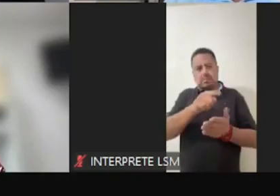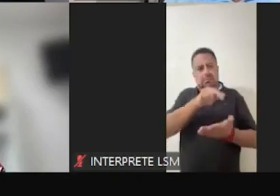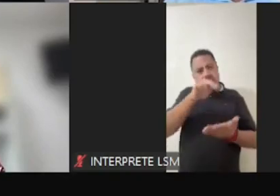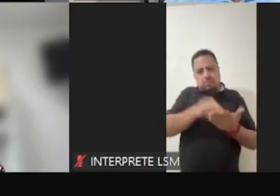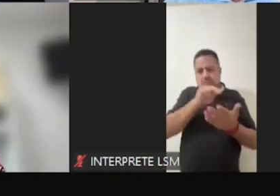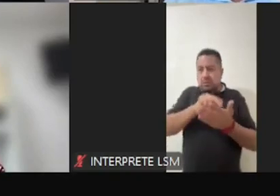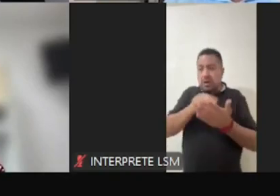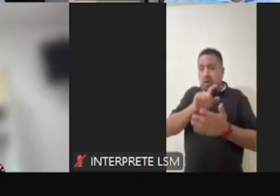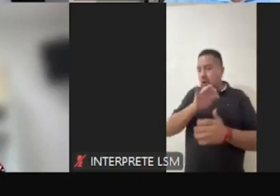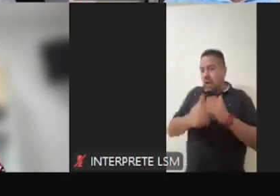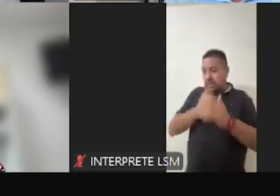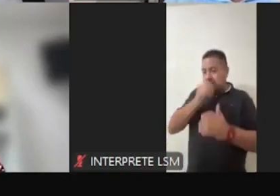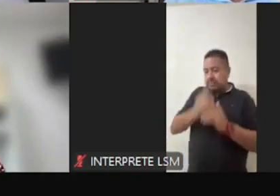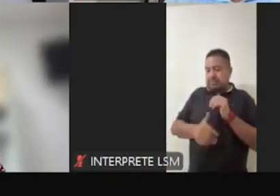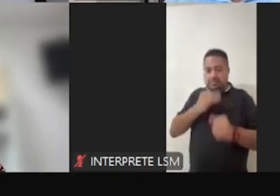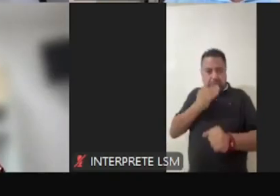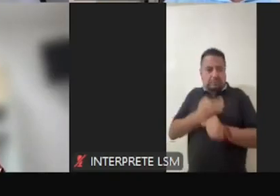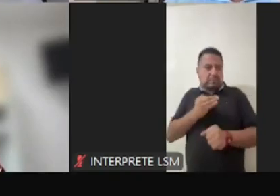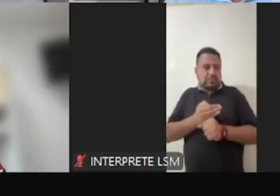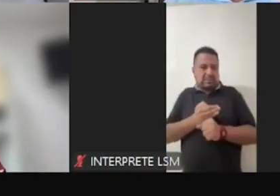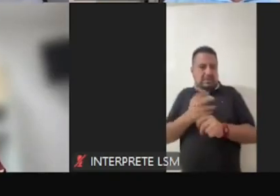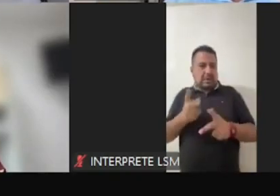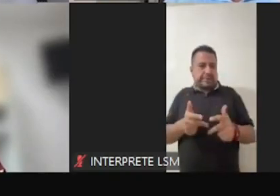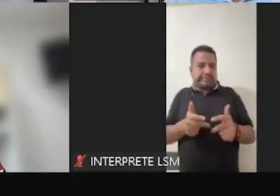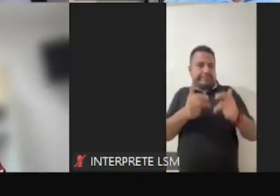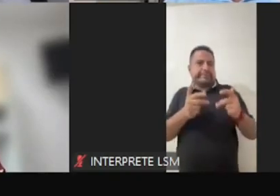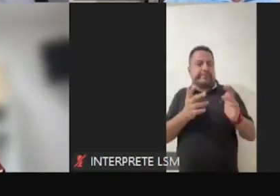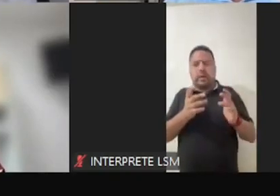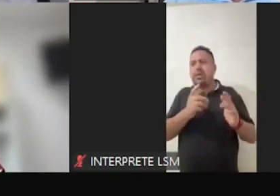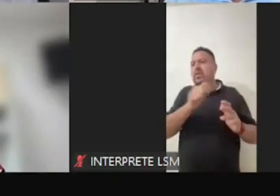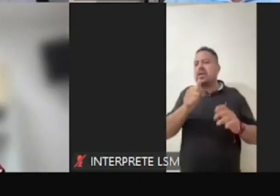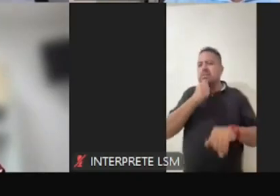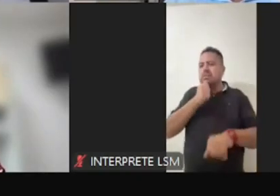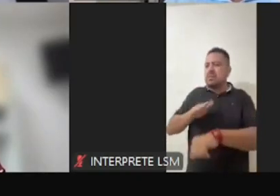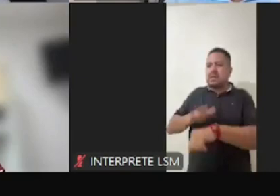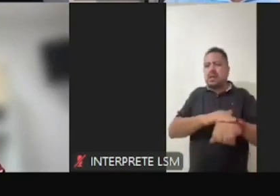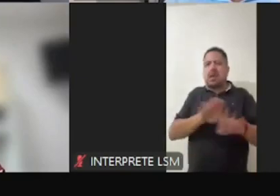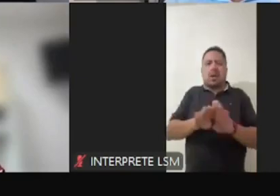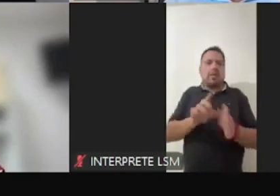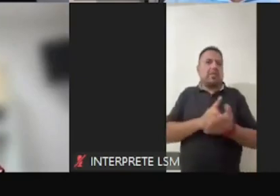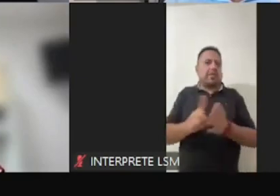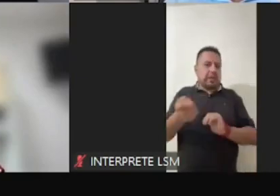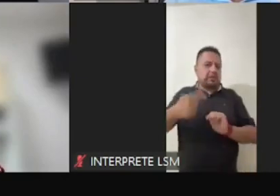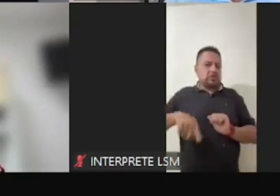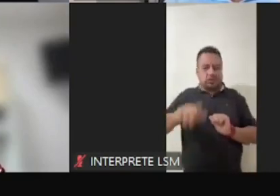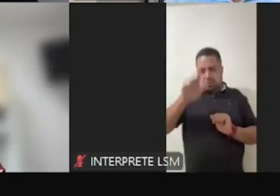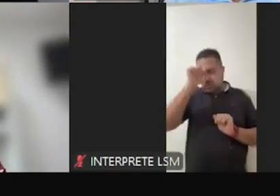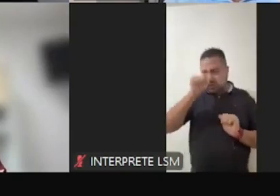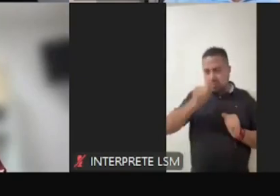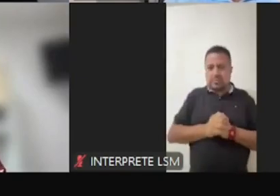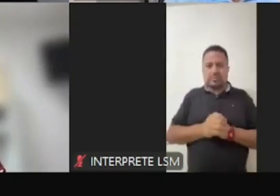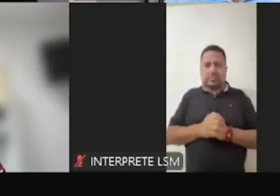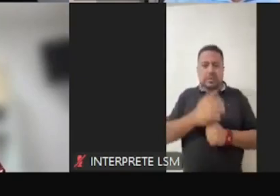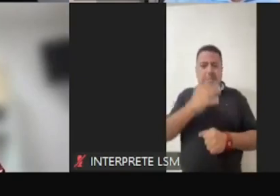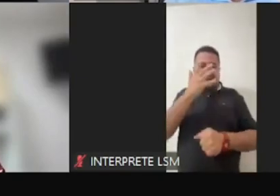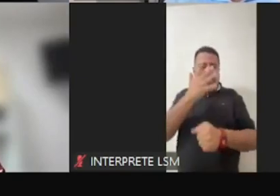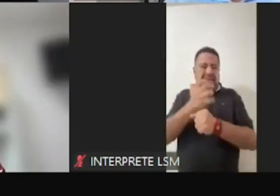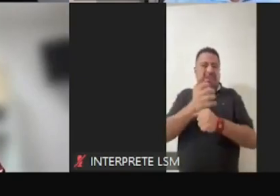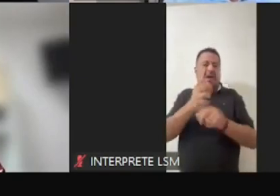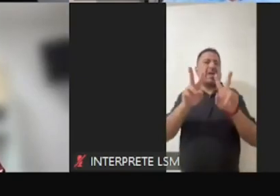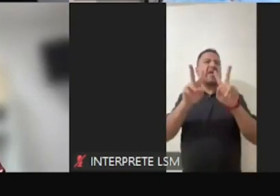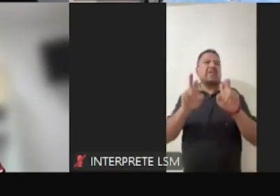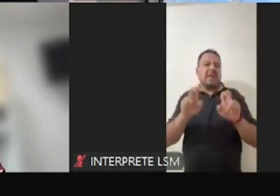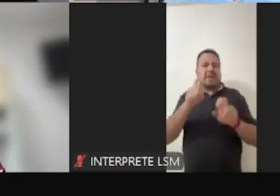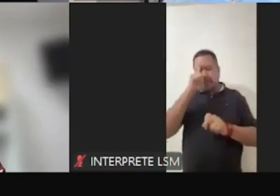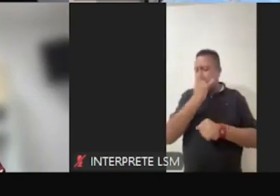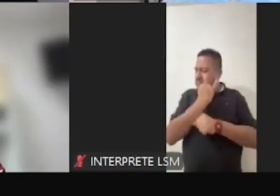a las conclusión de la presente resolución y notifíquese como en derecho corresponda El quinto asunto listado